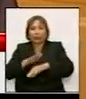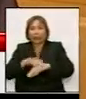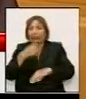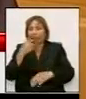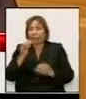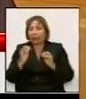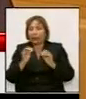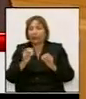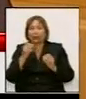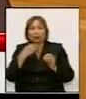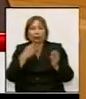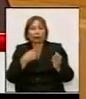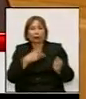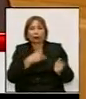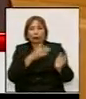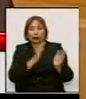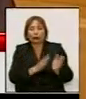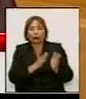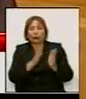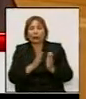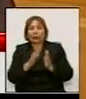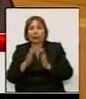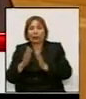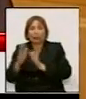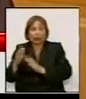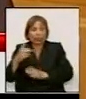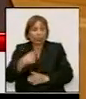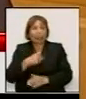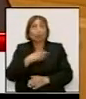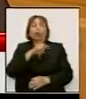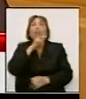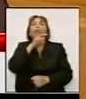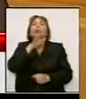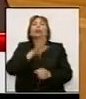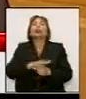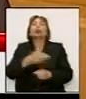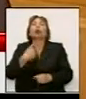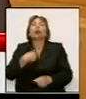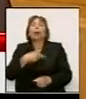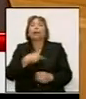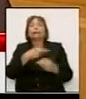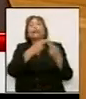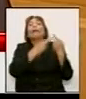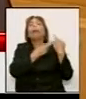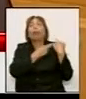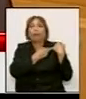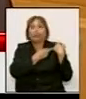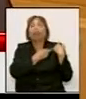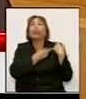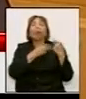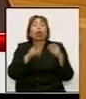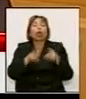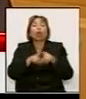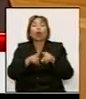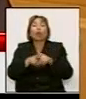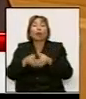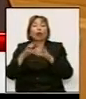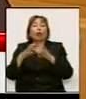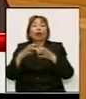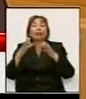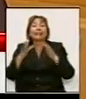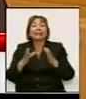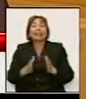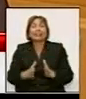que nos preparemos, cada uno cumpliendo nuestro deber, como congresistas,